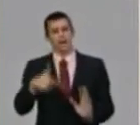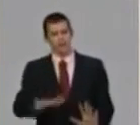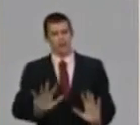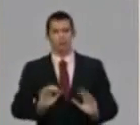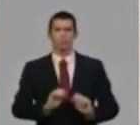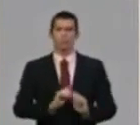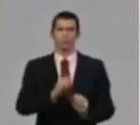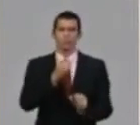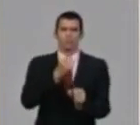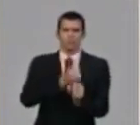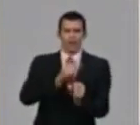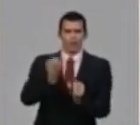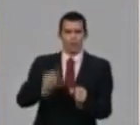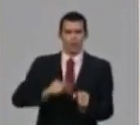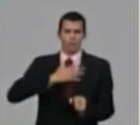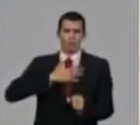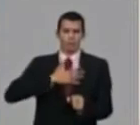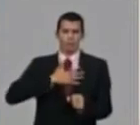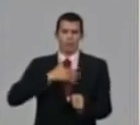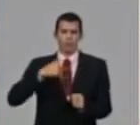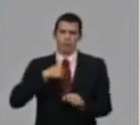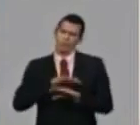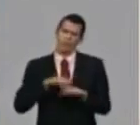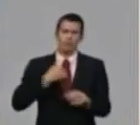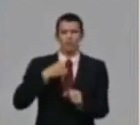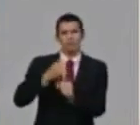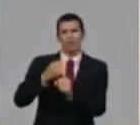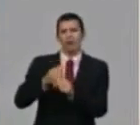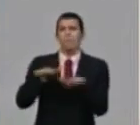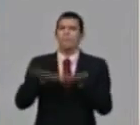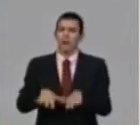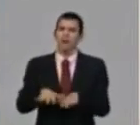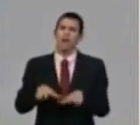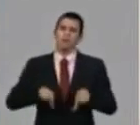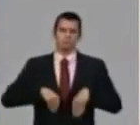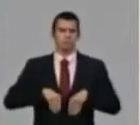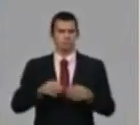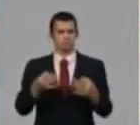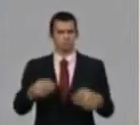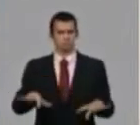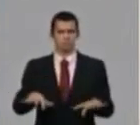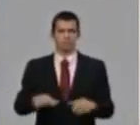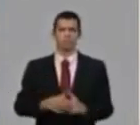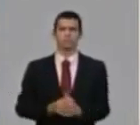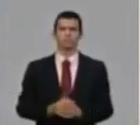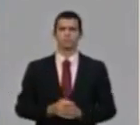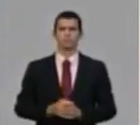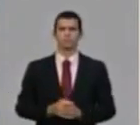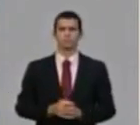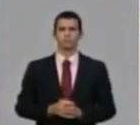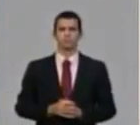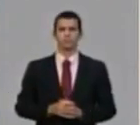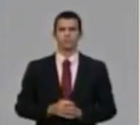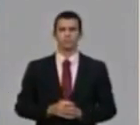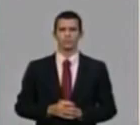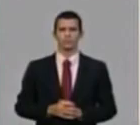propia. En términos de suspensiones, el 22% de los trabajadores por cuenta propia, es decir, aproximadamente